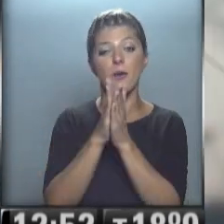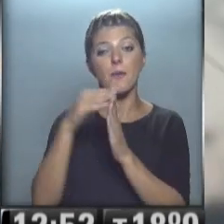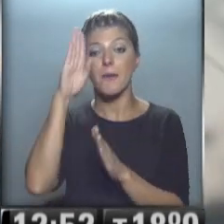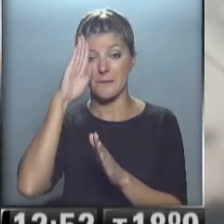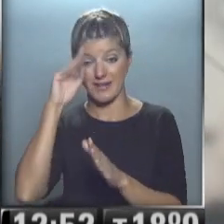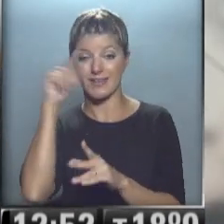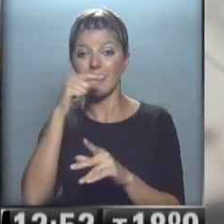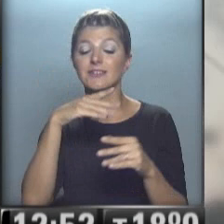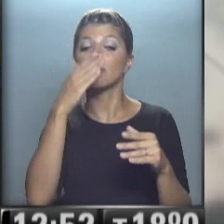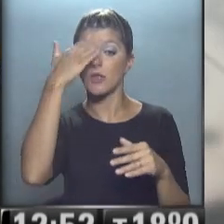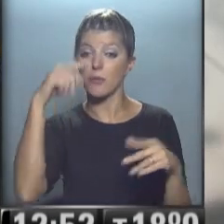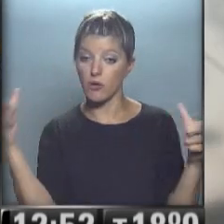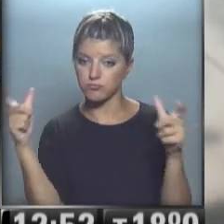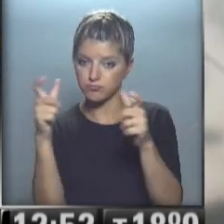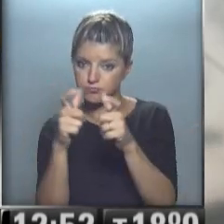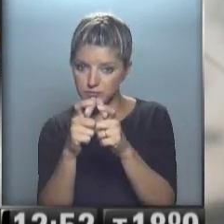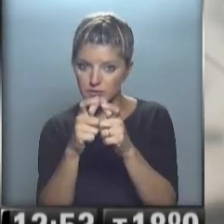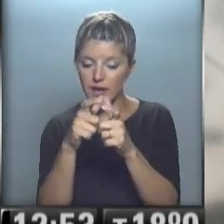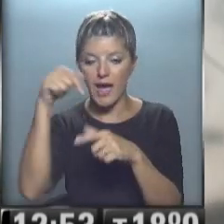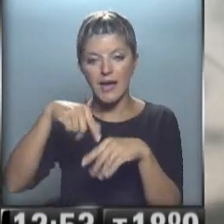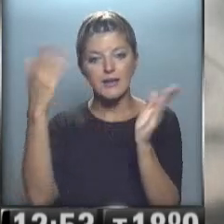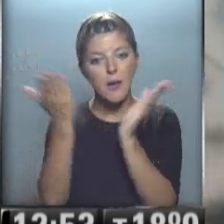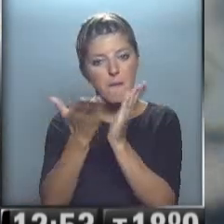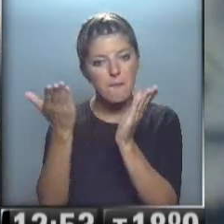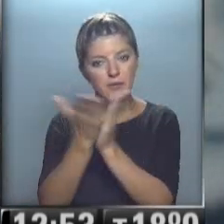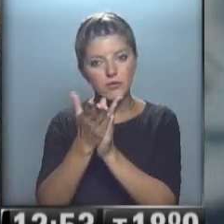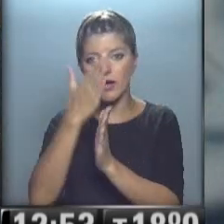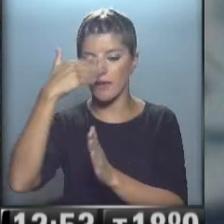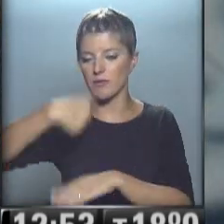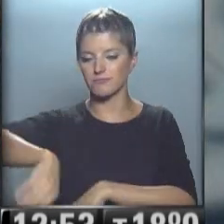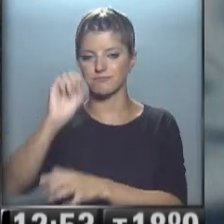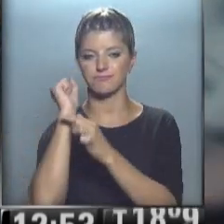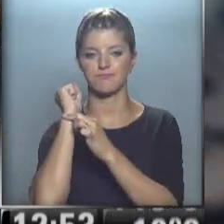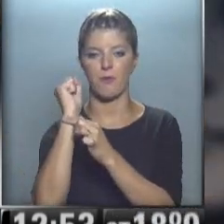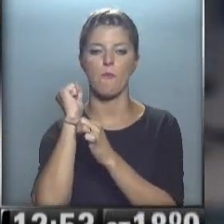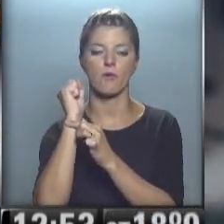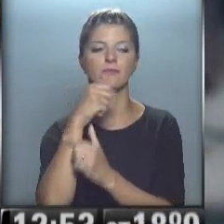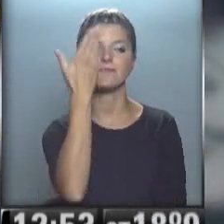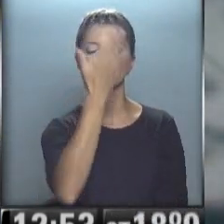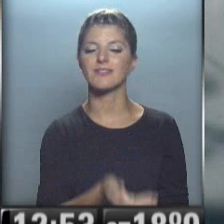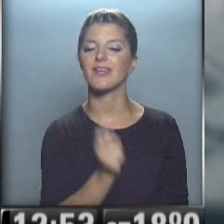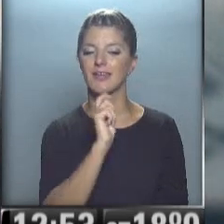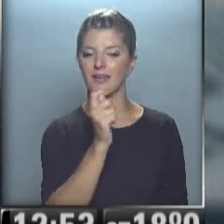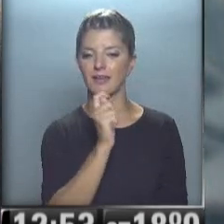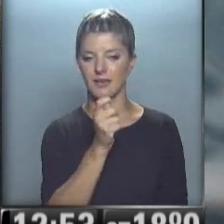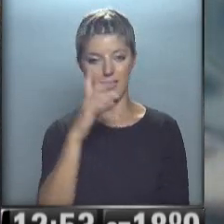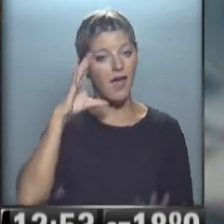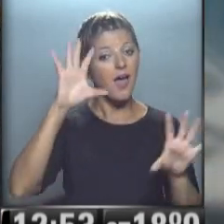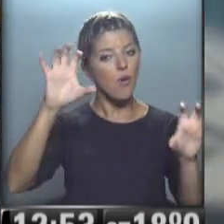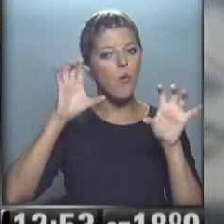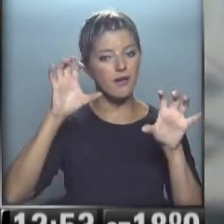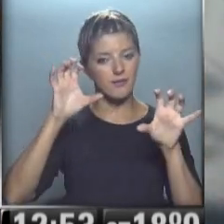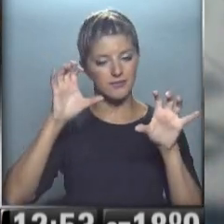unión soviética en ese país emprendió la carrera en la cual se destacaría durante décadas Quién es nuestro personaje de hoy recuerden